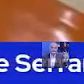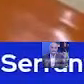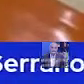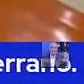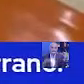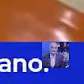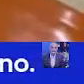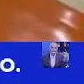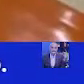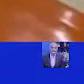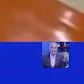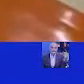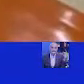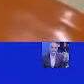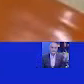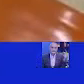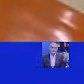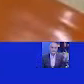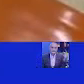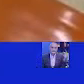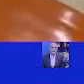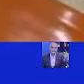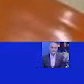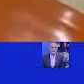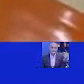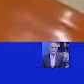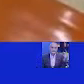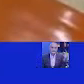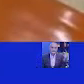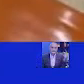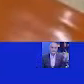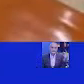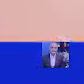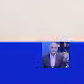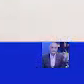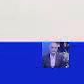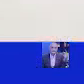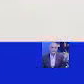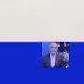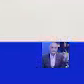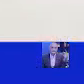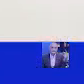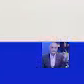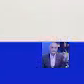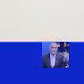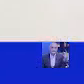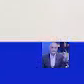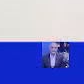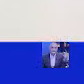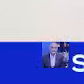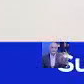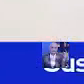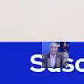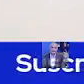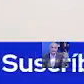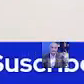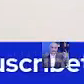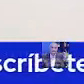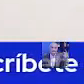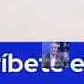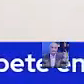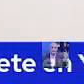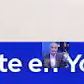y esta petición de Xóchitl Gálvez que rayan lo ridículo no sí a mí la verdad es que me parece una